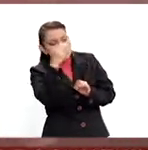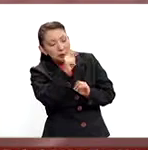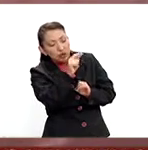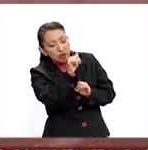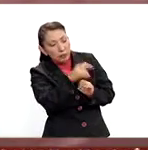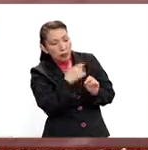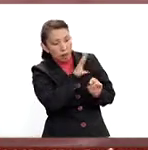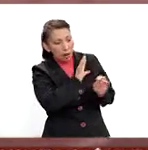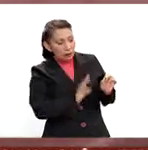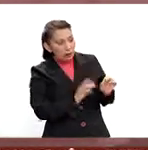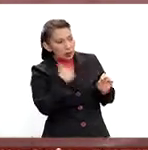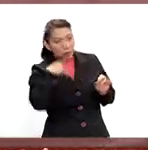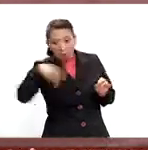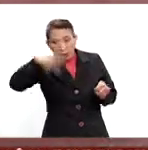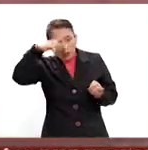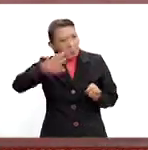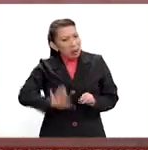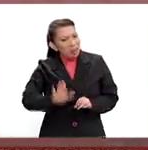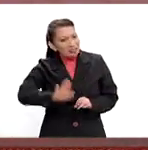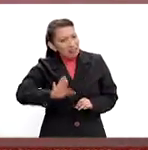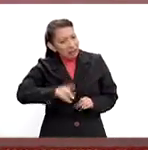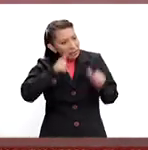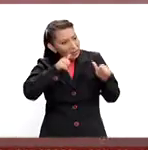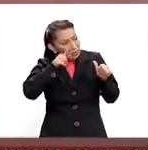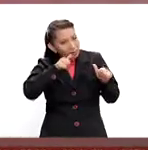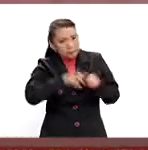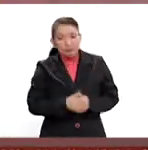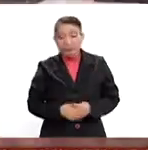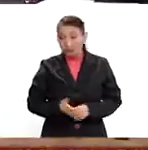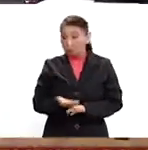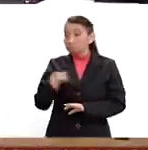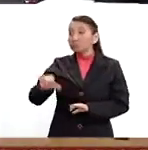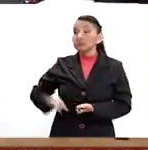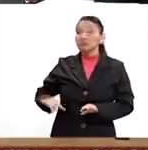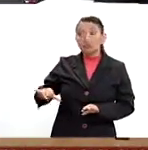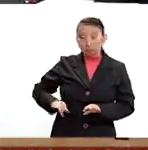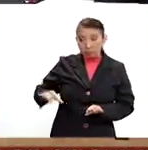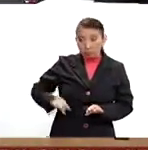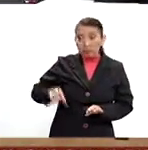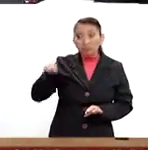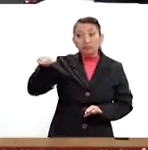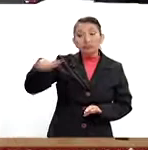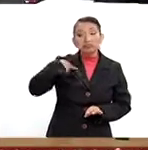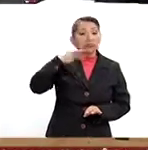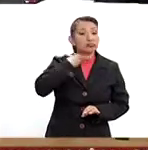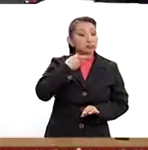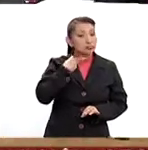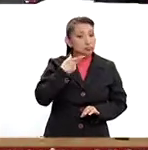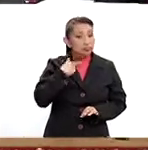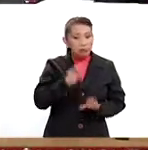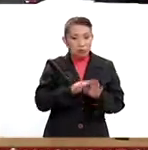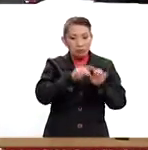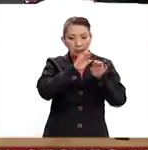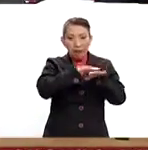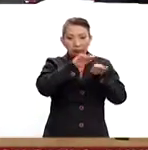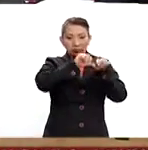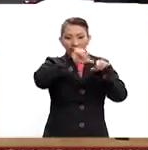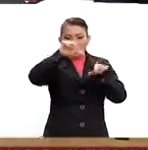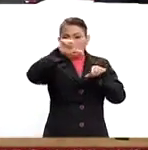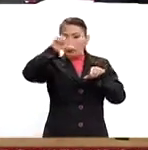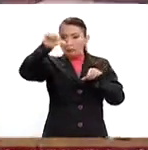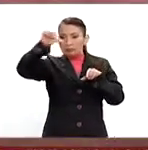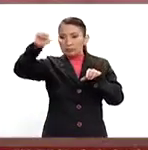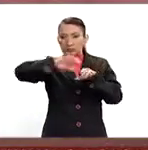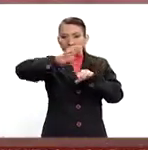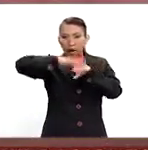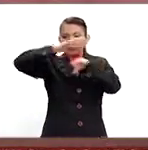como si fuera un candidato a la presidencia de México. Así es, muy interesante esta, por el timing político, si te das cuenta, va en ascendencia constantemente,